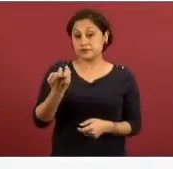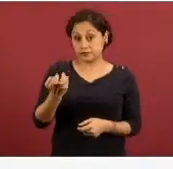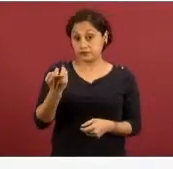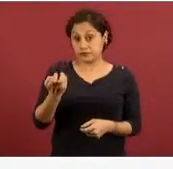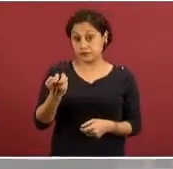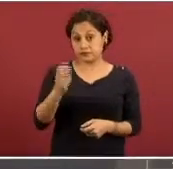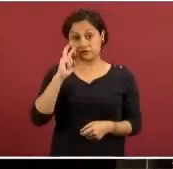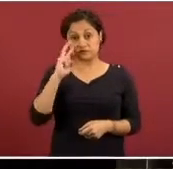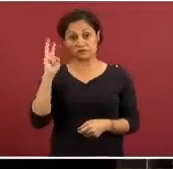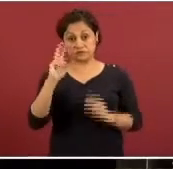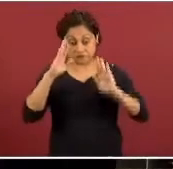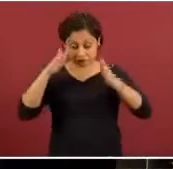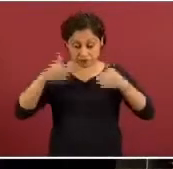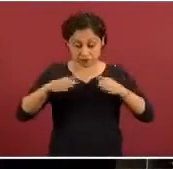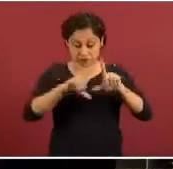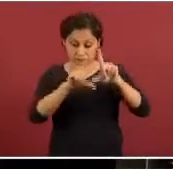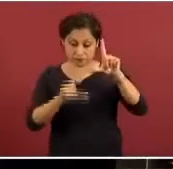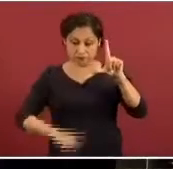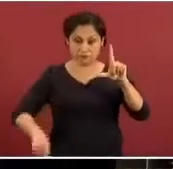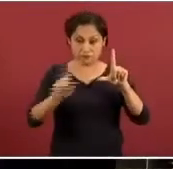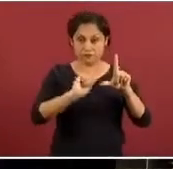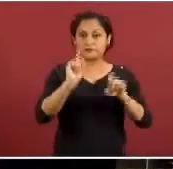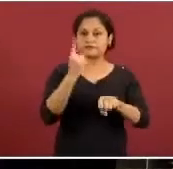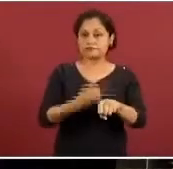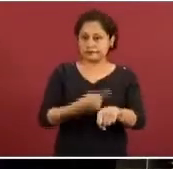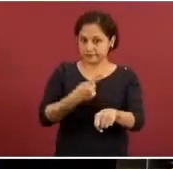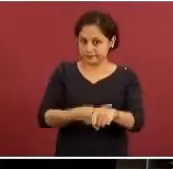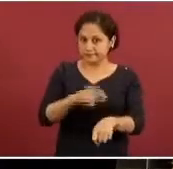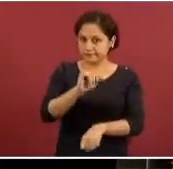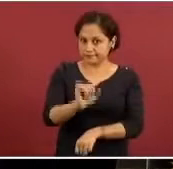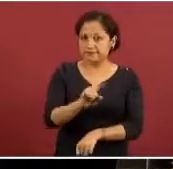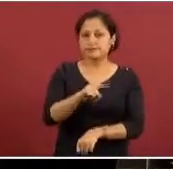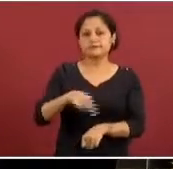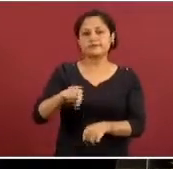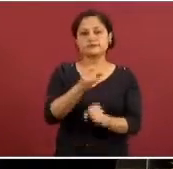panorama nacional de los casos confirmados. ¿Me puede pasar la siguiente? Gracias.